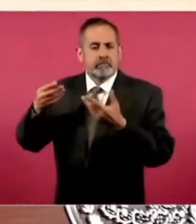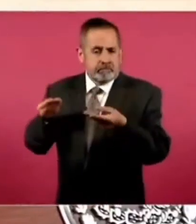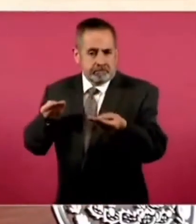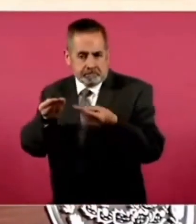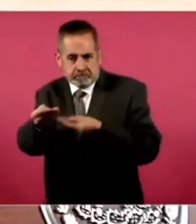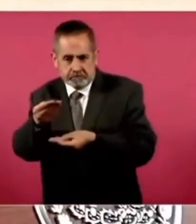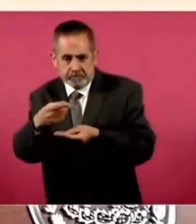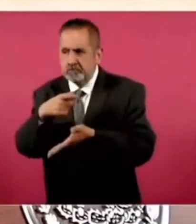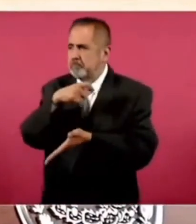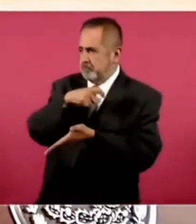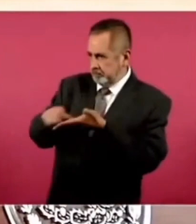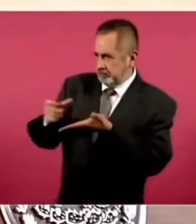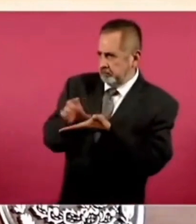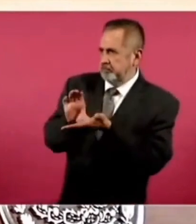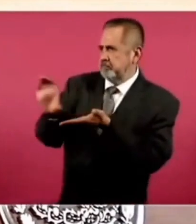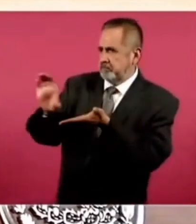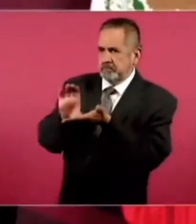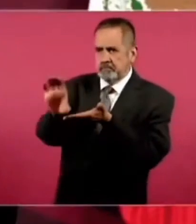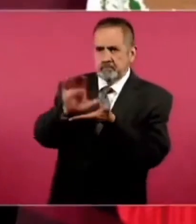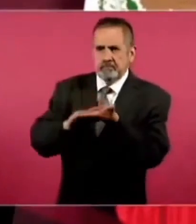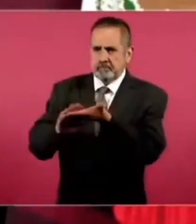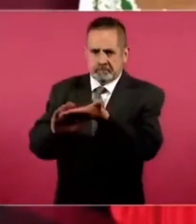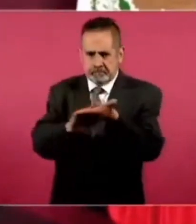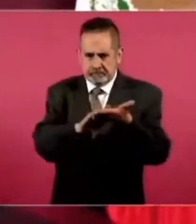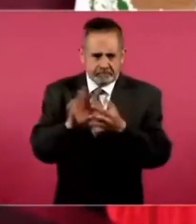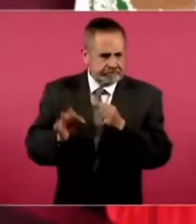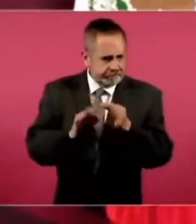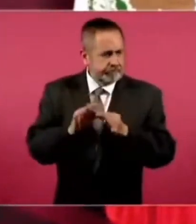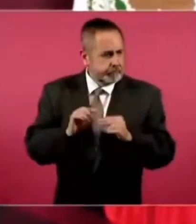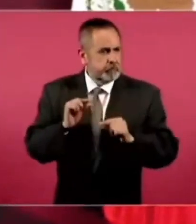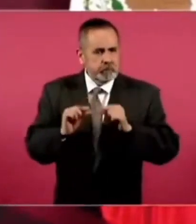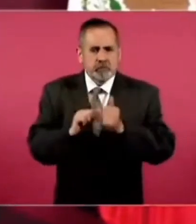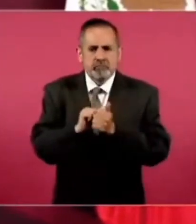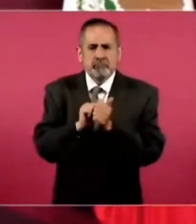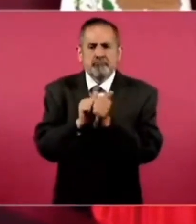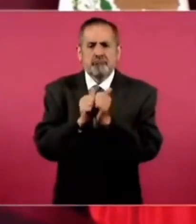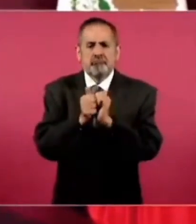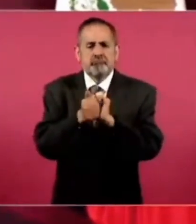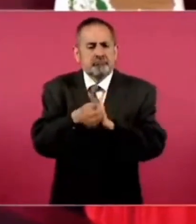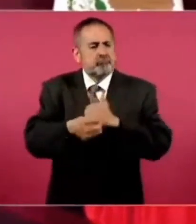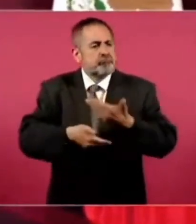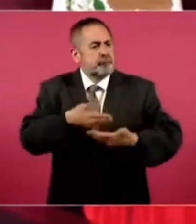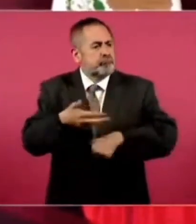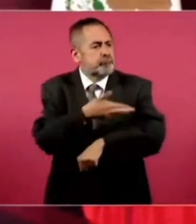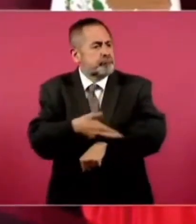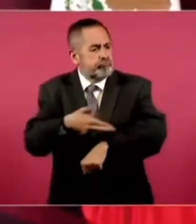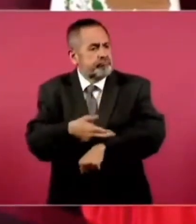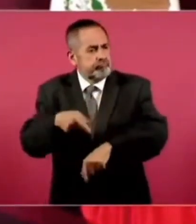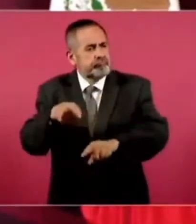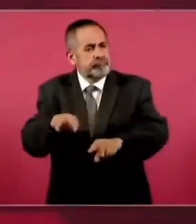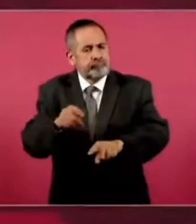proveedores a los que se les debe y se vaya saneando. Pero